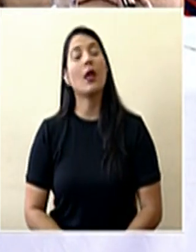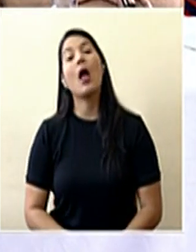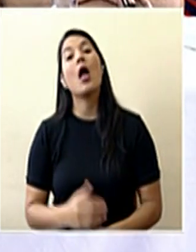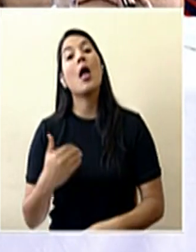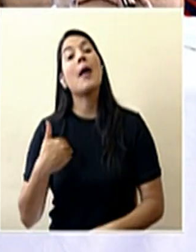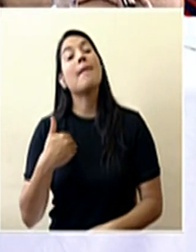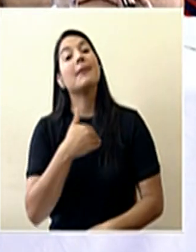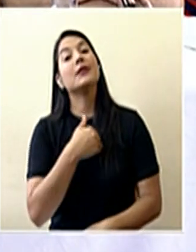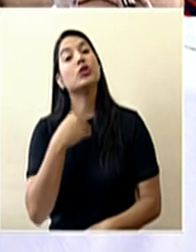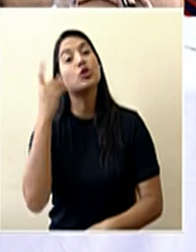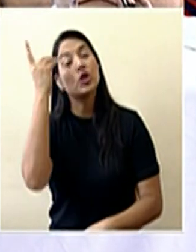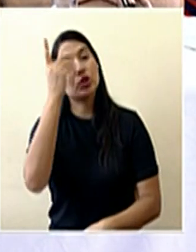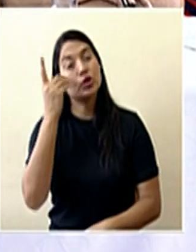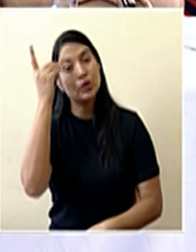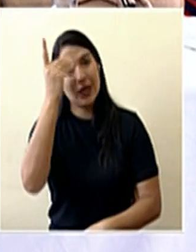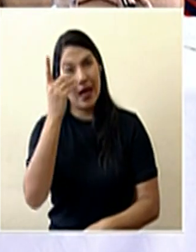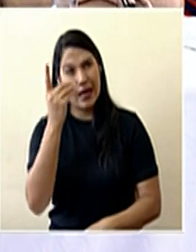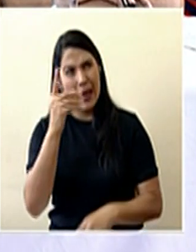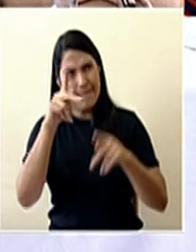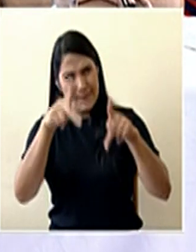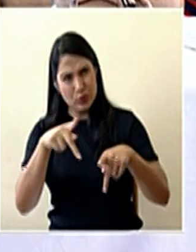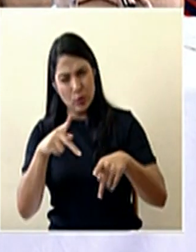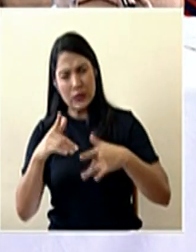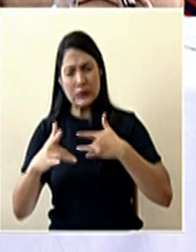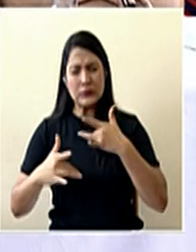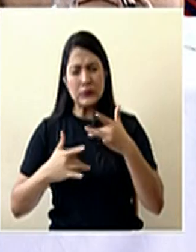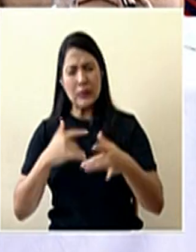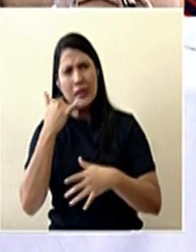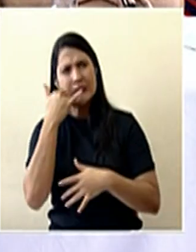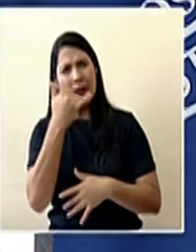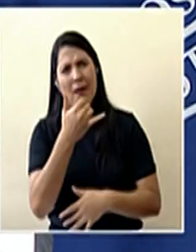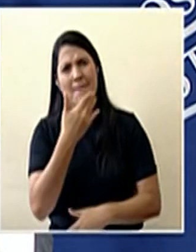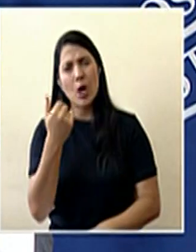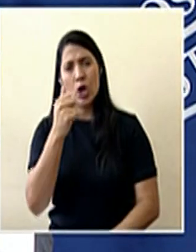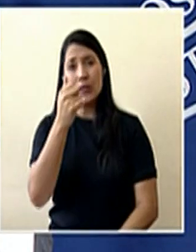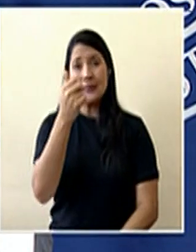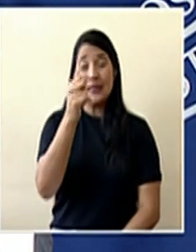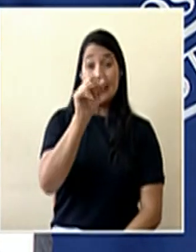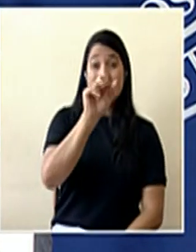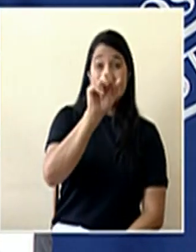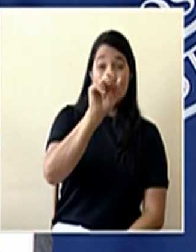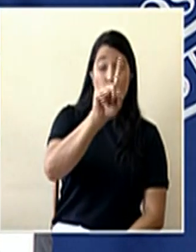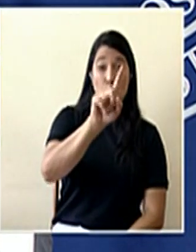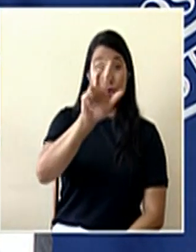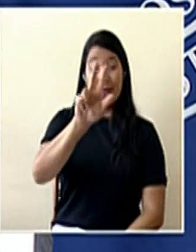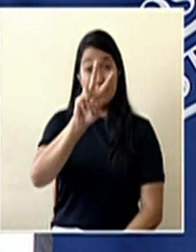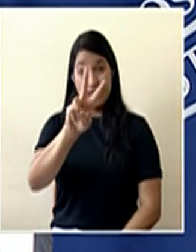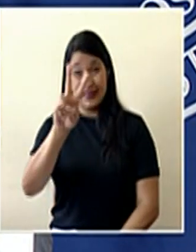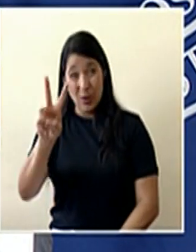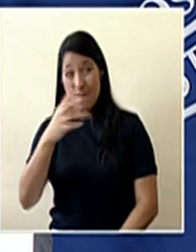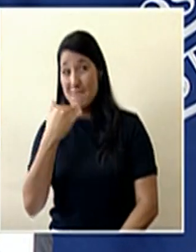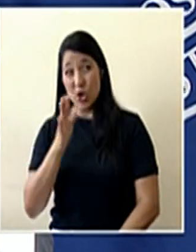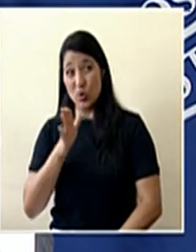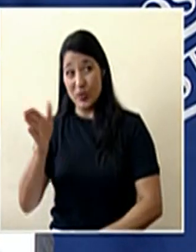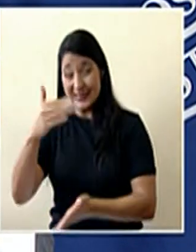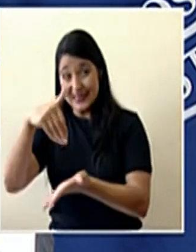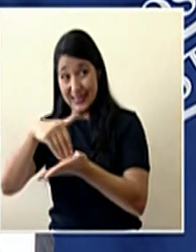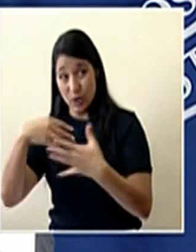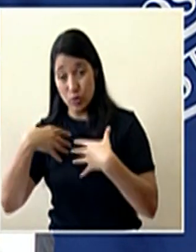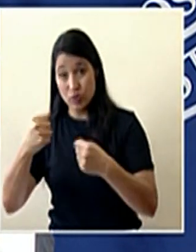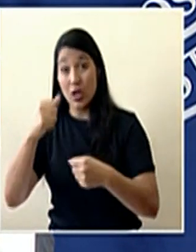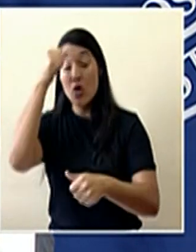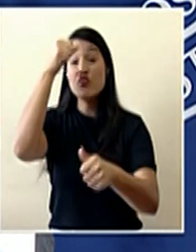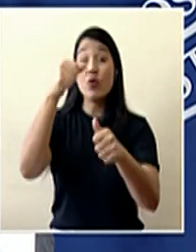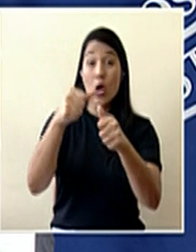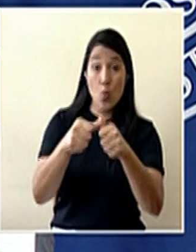síntomas sospechosos de la enfermedad llamar al 1322 y no visitar el centro médico? Recordemos que el 1322 está habilitado para